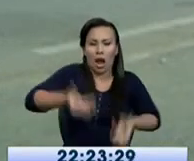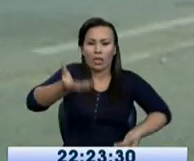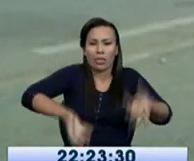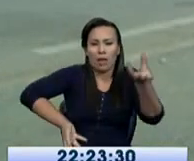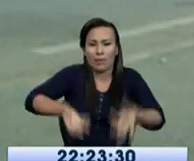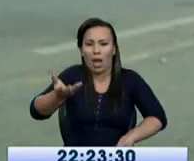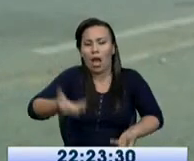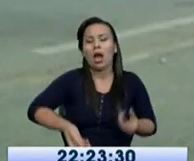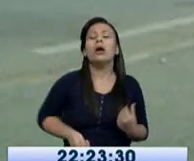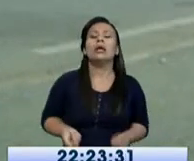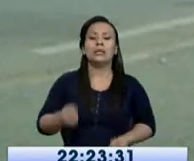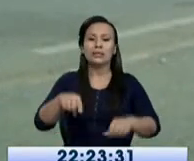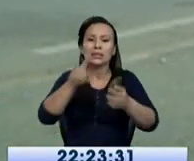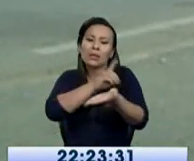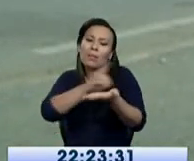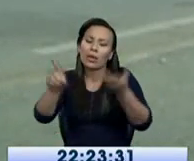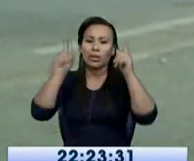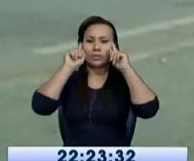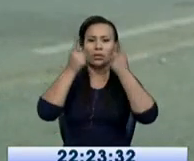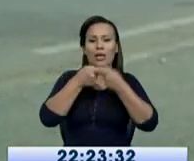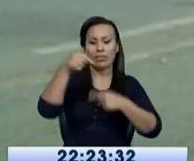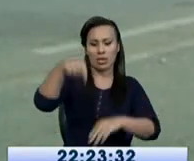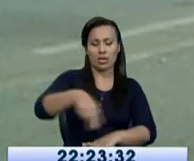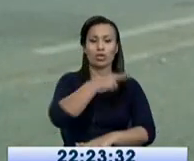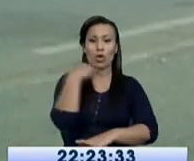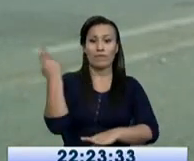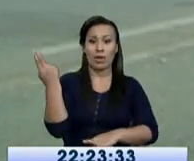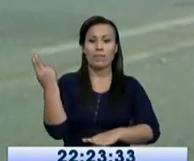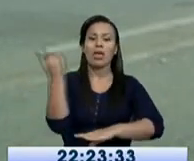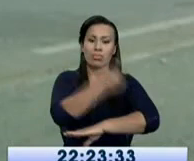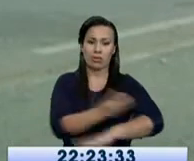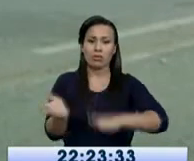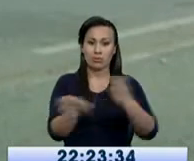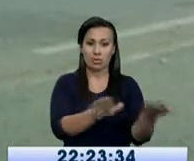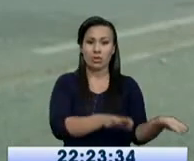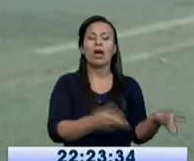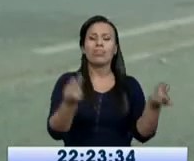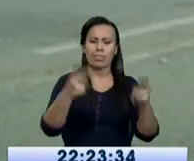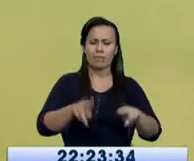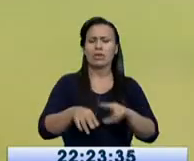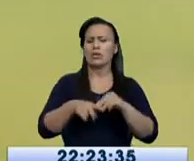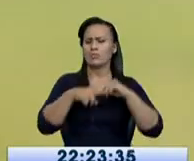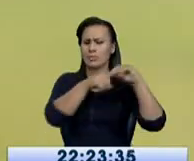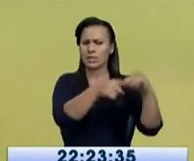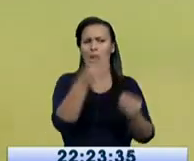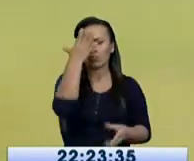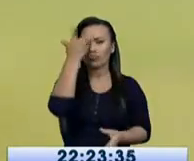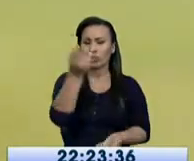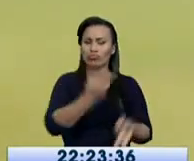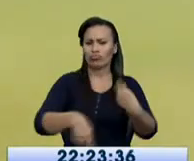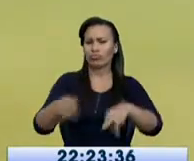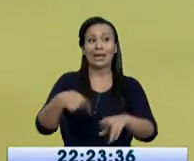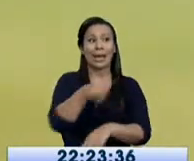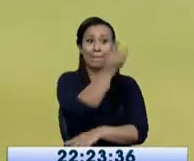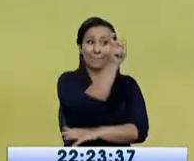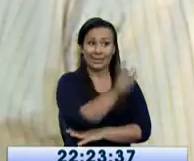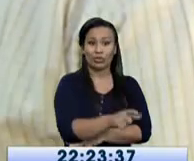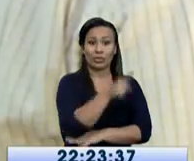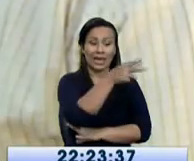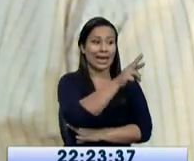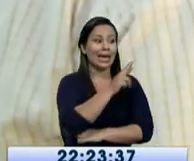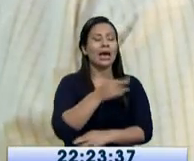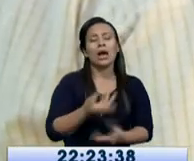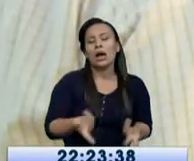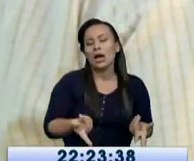Playas debido a la cantidad de turistas y movimiento comercial que generan. Wilson Apolinario, titular de turismo del